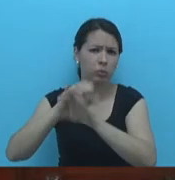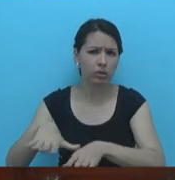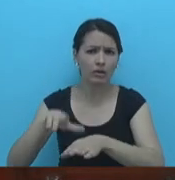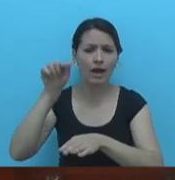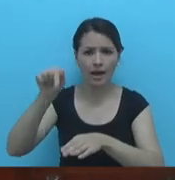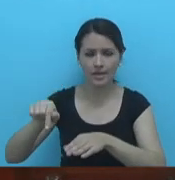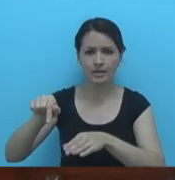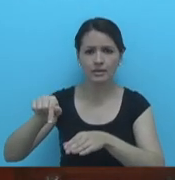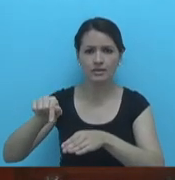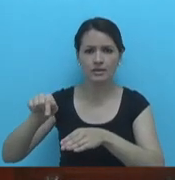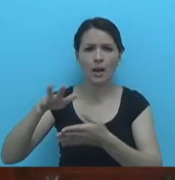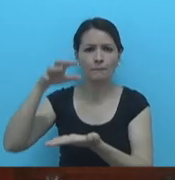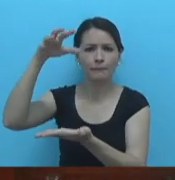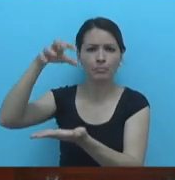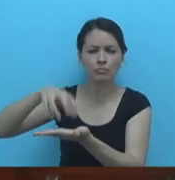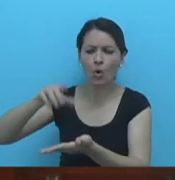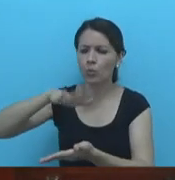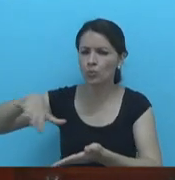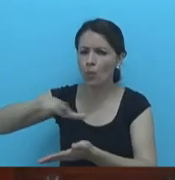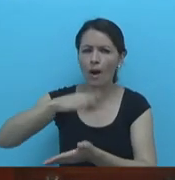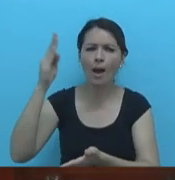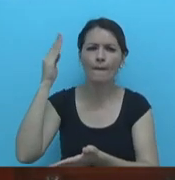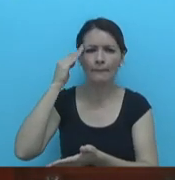de un espacio de memoria activa del mismo.